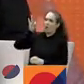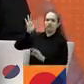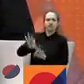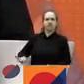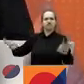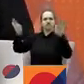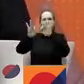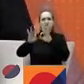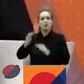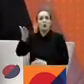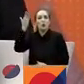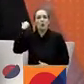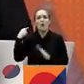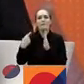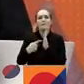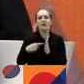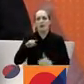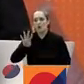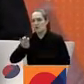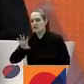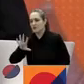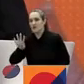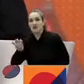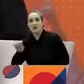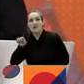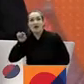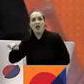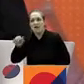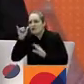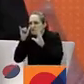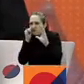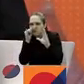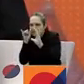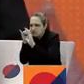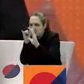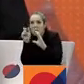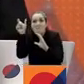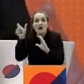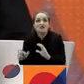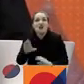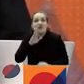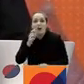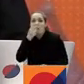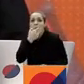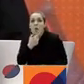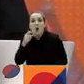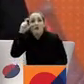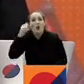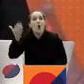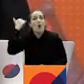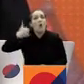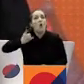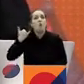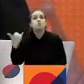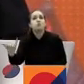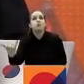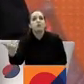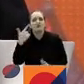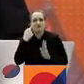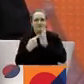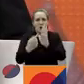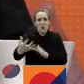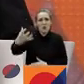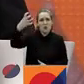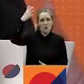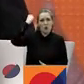programa de 1959 dedicado a quien se convirtió en el artista plástico más importante de nuestro país. Las imágenes retratan la